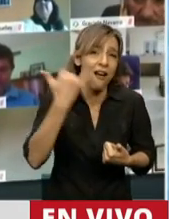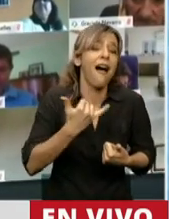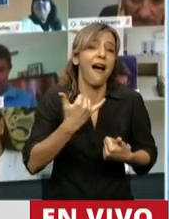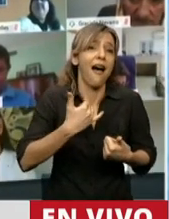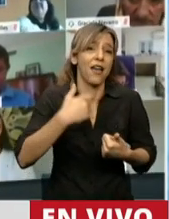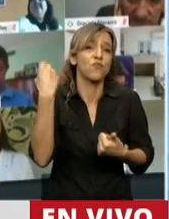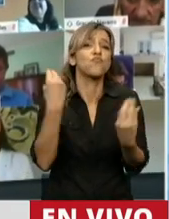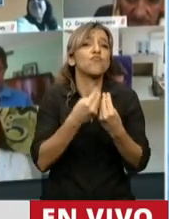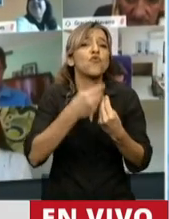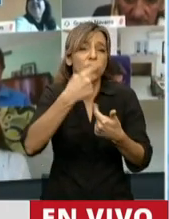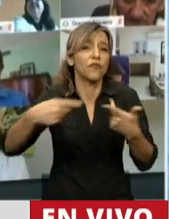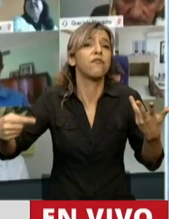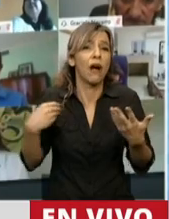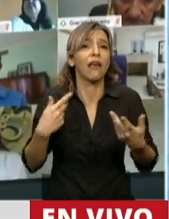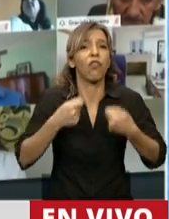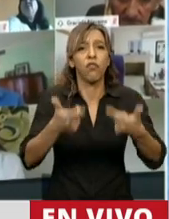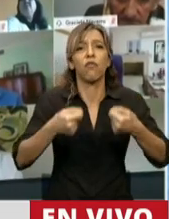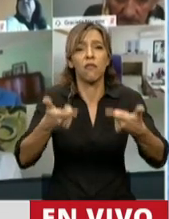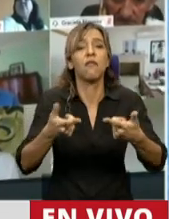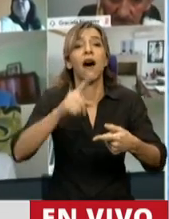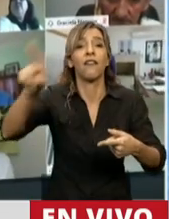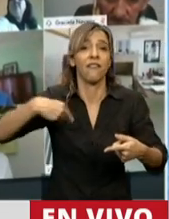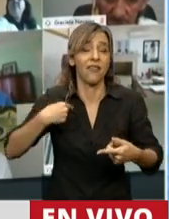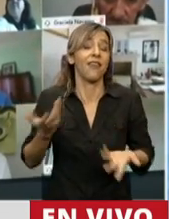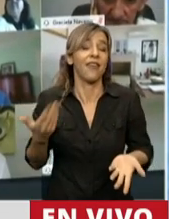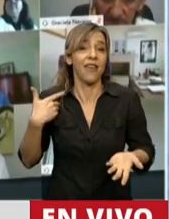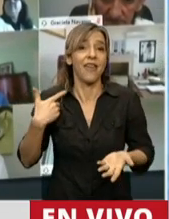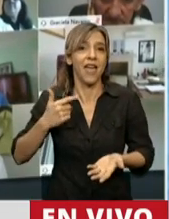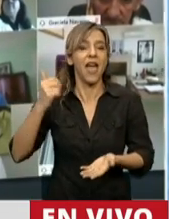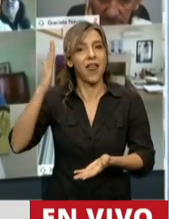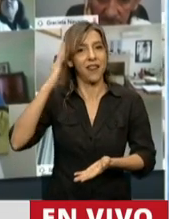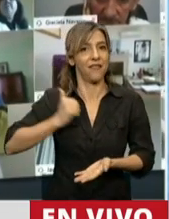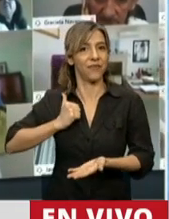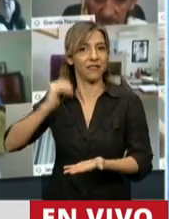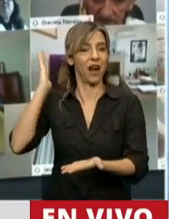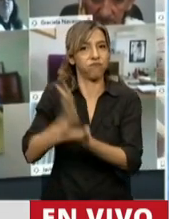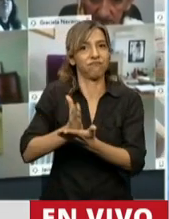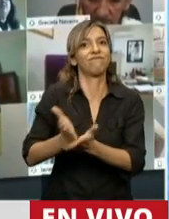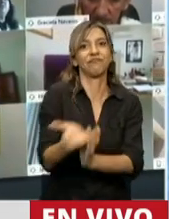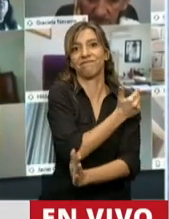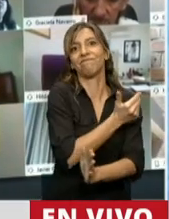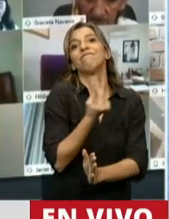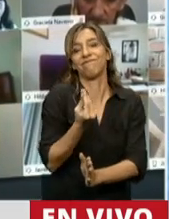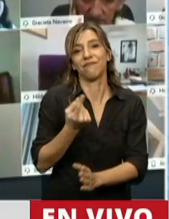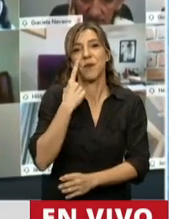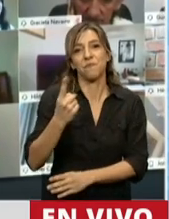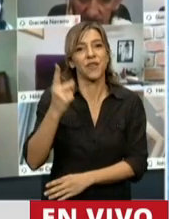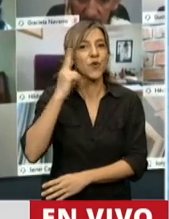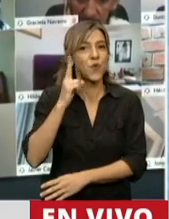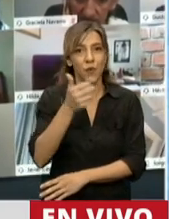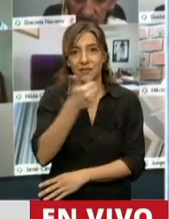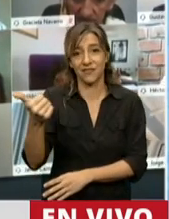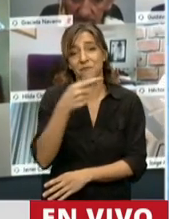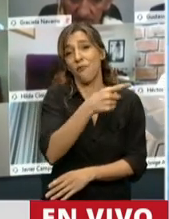que provocaron el golpe de Estado de 1966. Tampoco tenía subordinación a los grupos